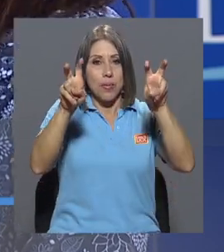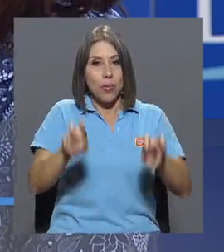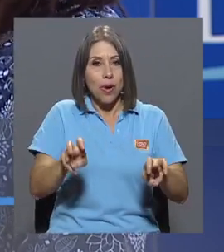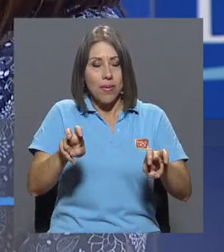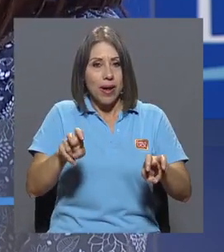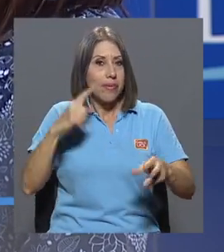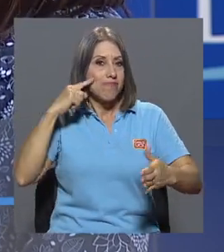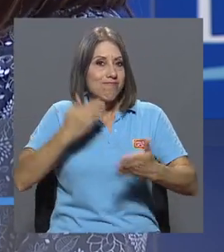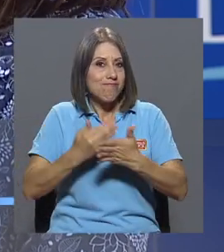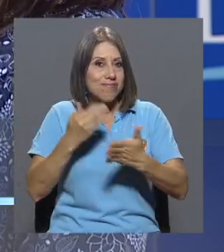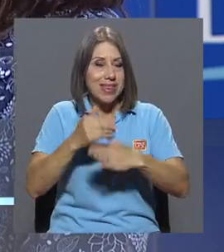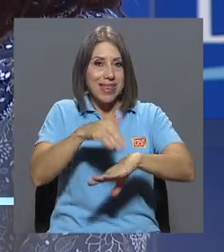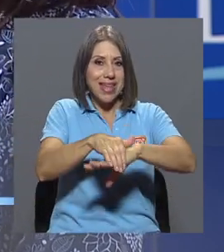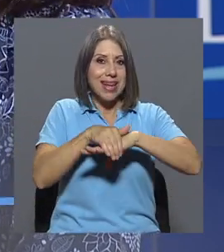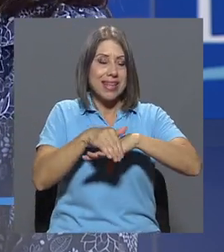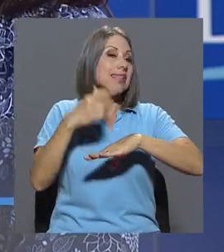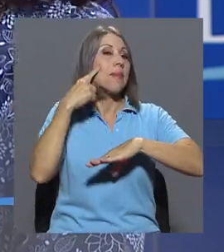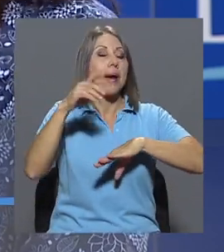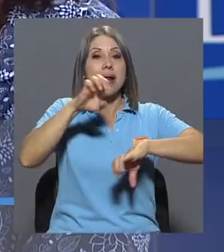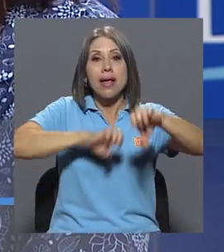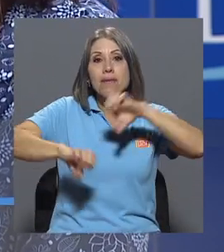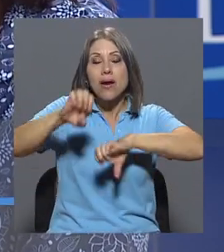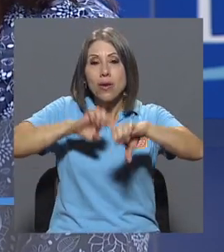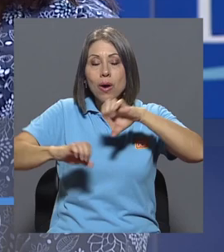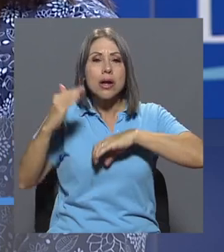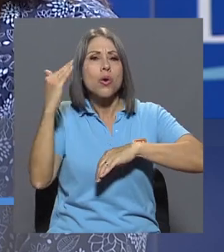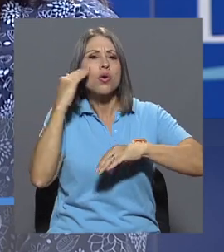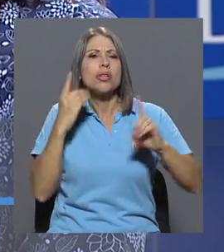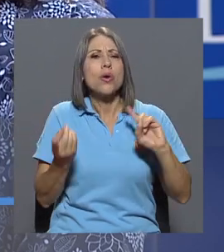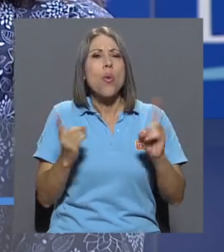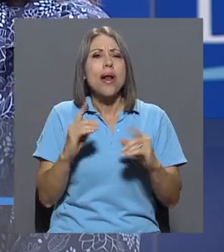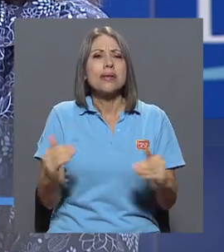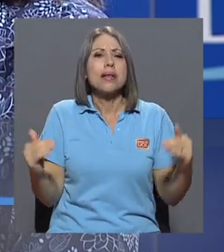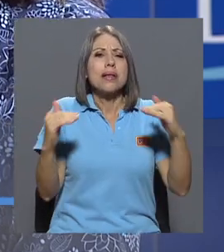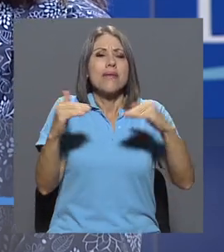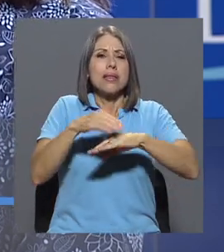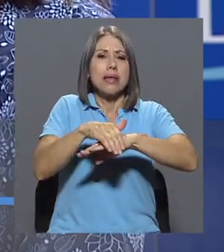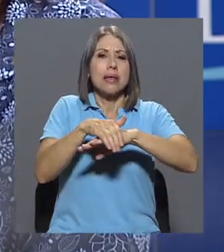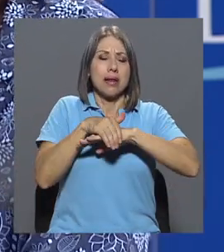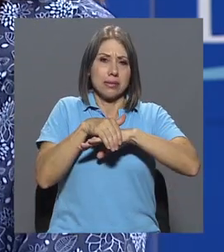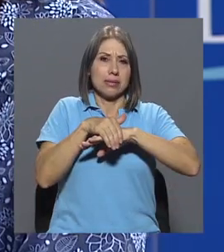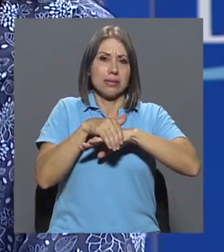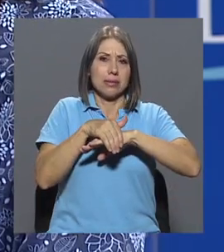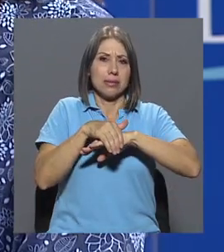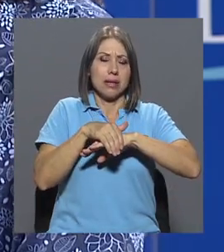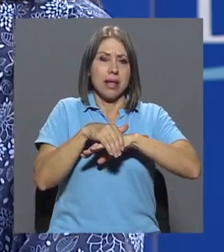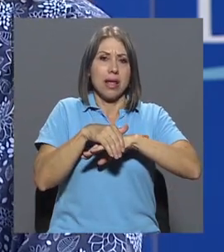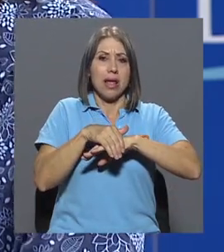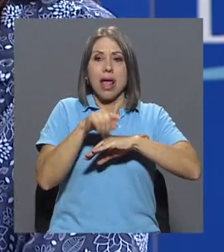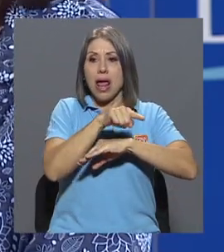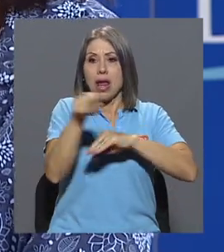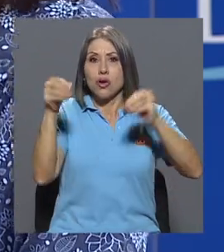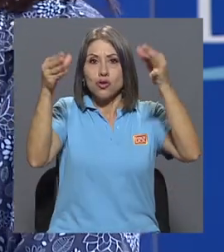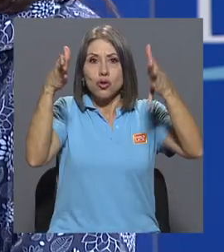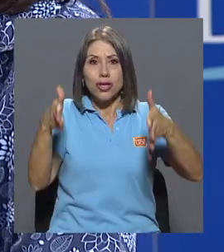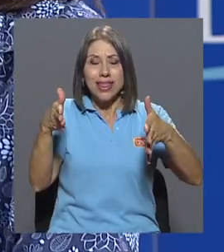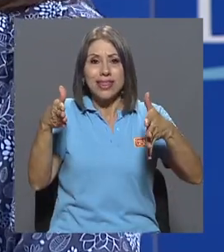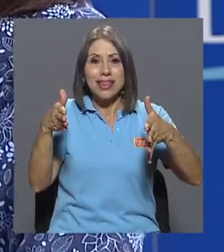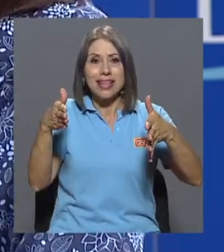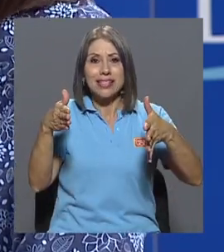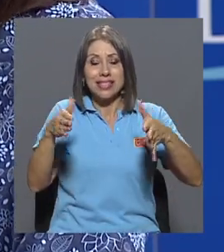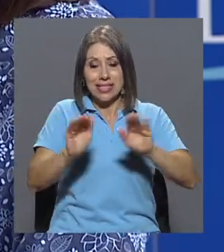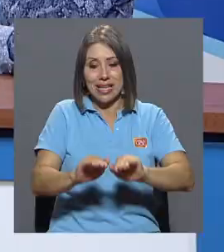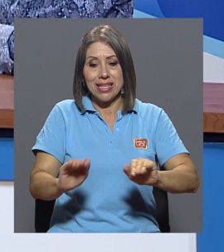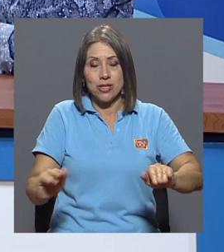evaluar para conocer el nivel de los docentes de lo que es la primera infancia en la educación pública que sería preescolar